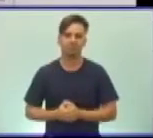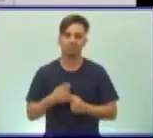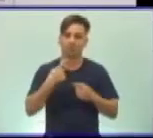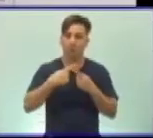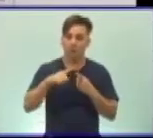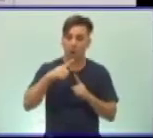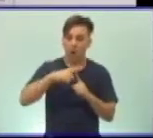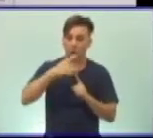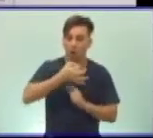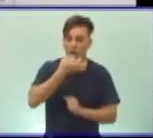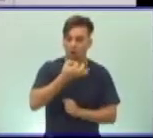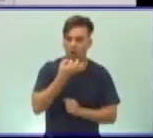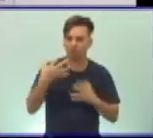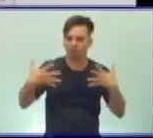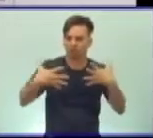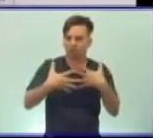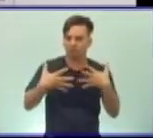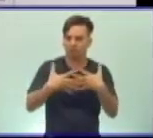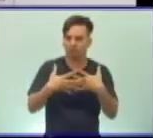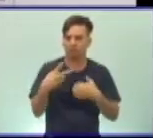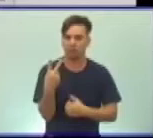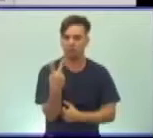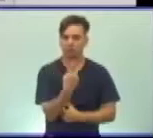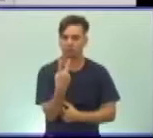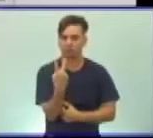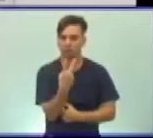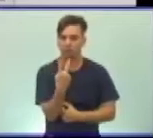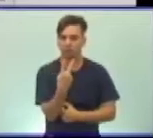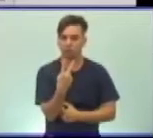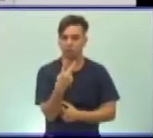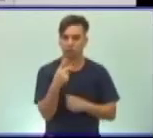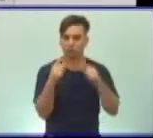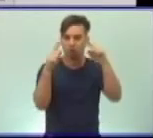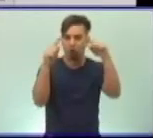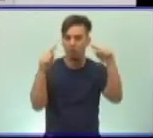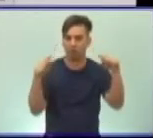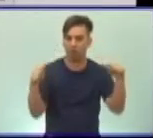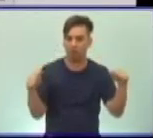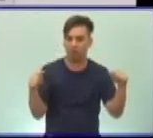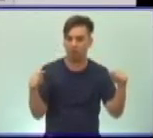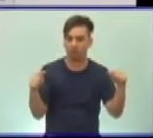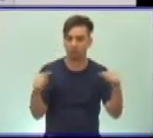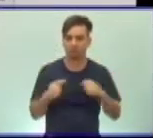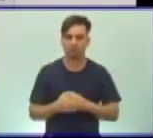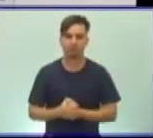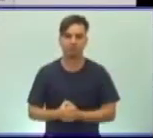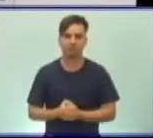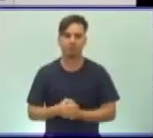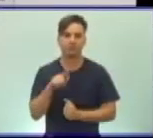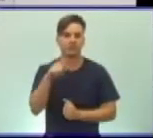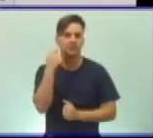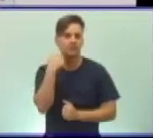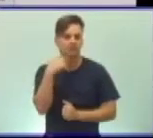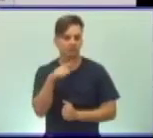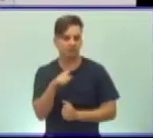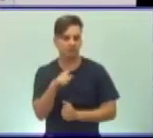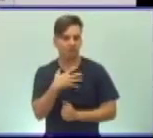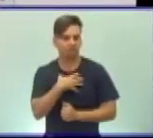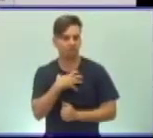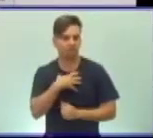que relaciona dos lados respectivamente proporcionales y el ángulo comprendido